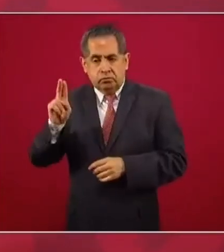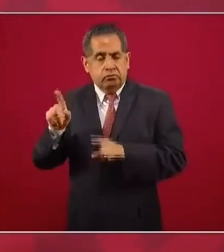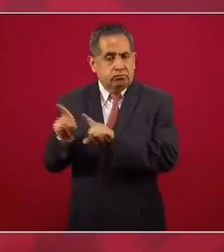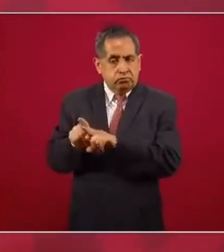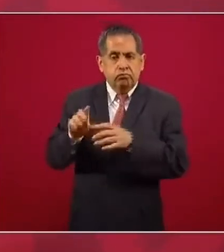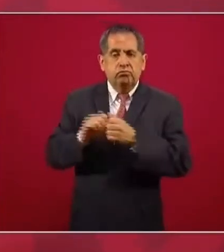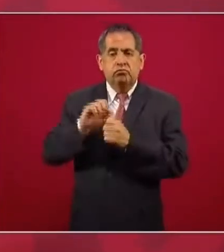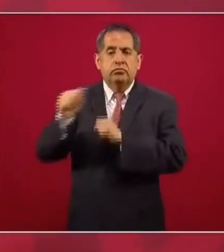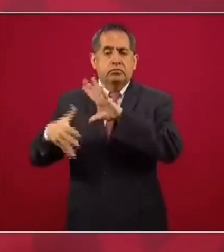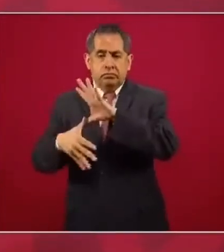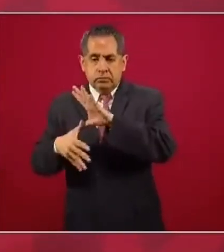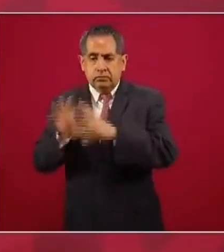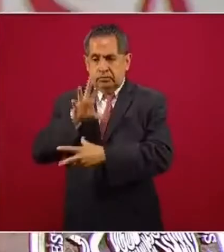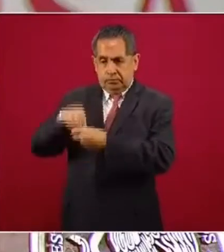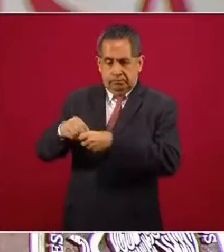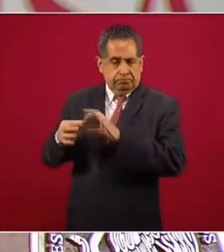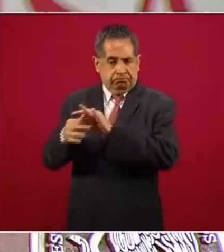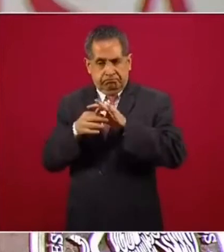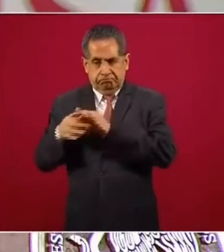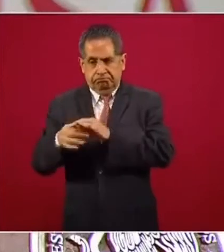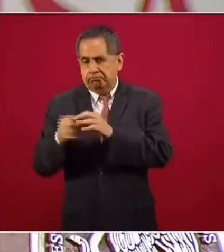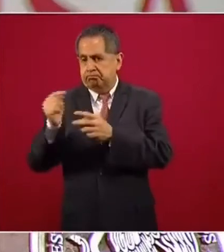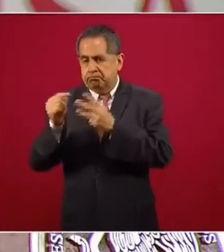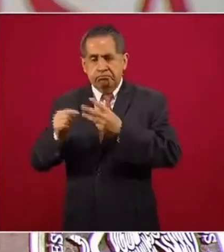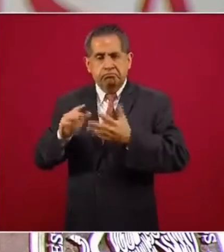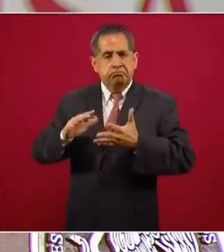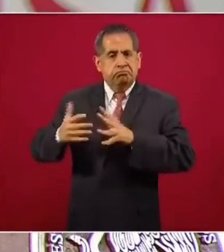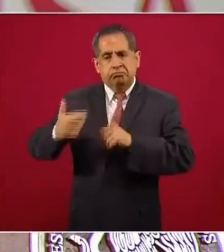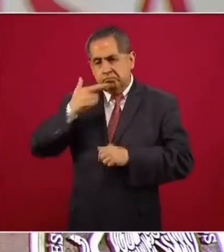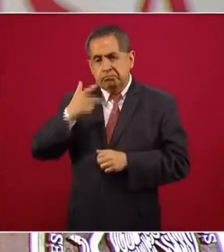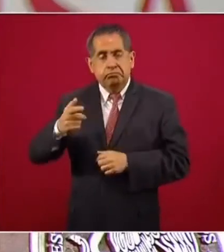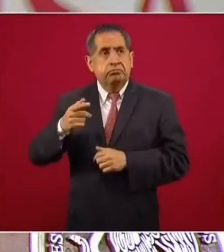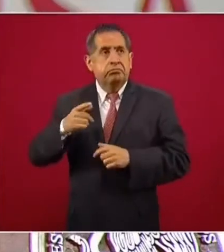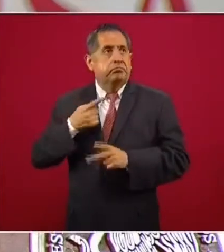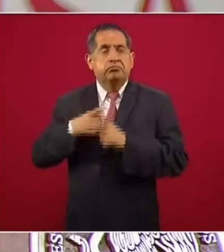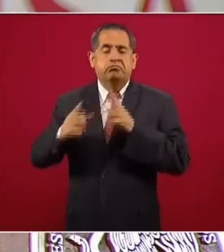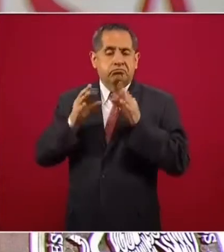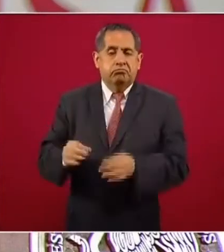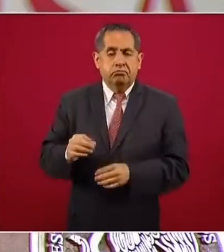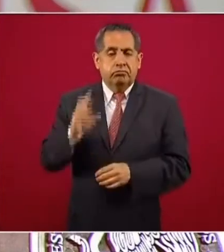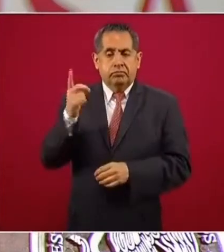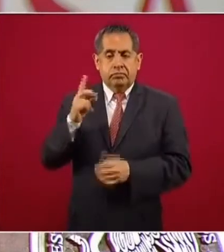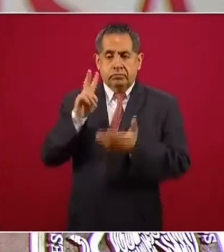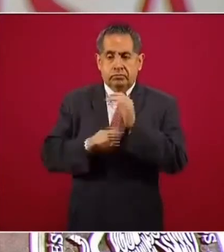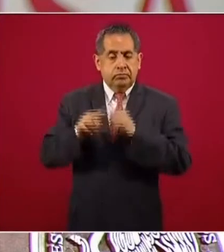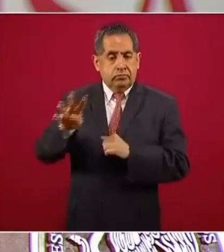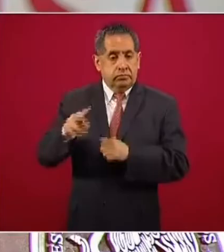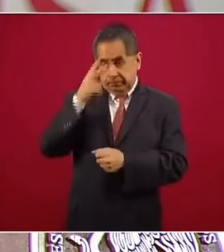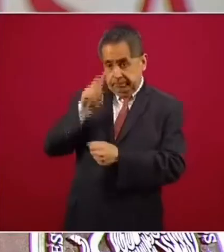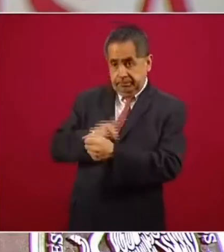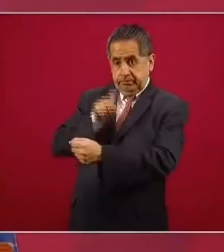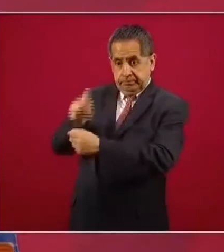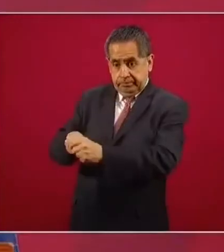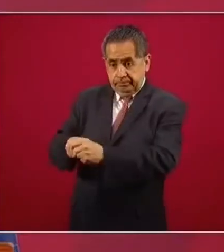del Sistema Panamericano de Integración, que empieza a cristalizarse en diciembre de 2019 con la adhesión de México a